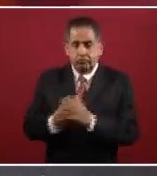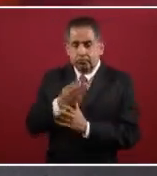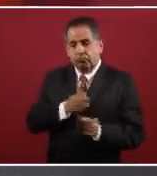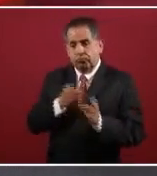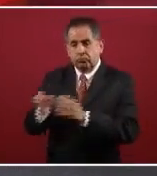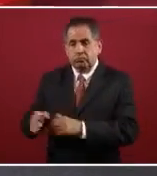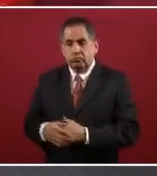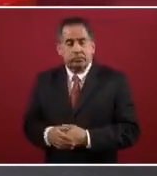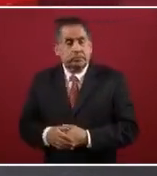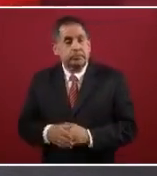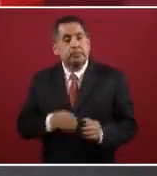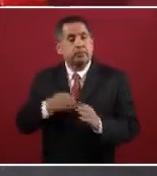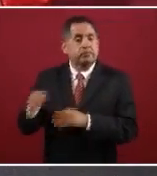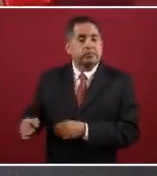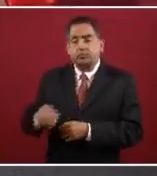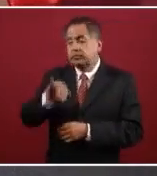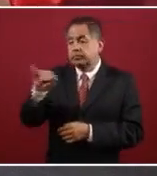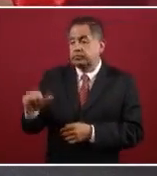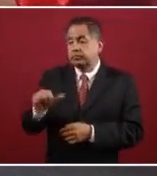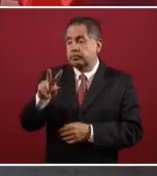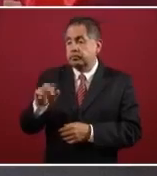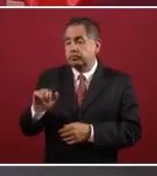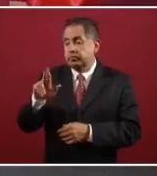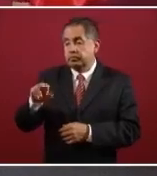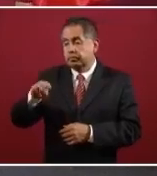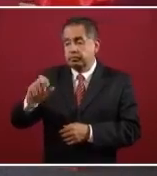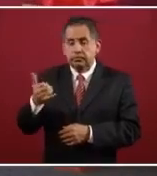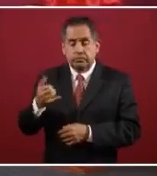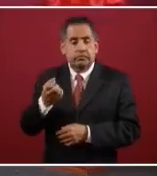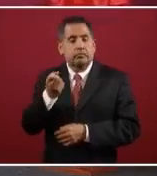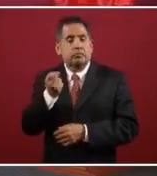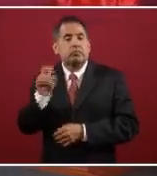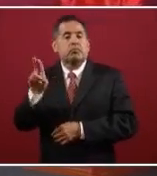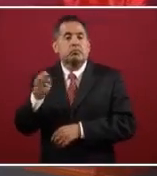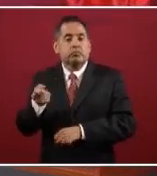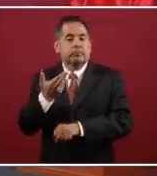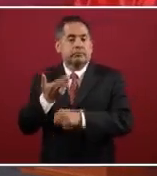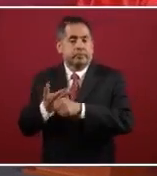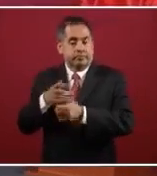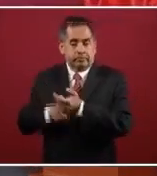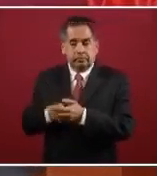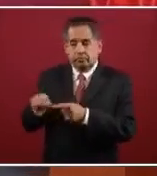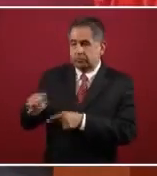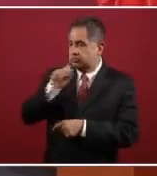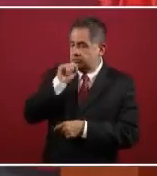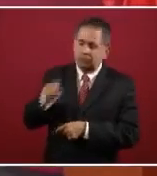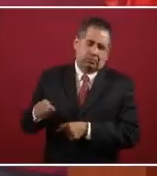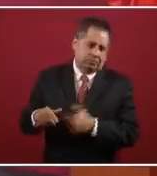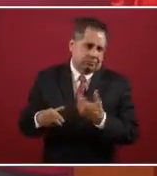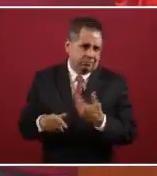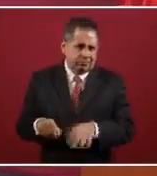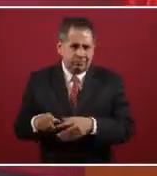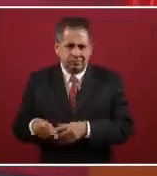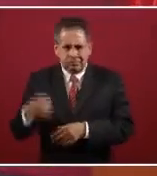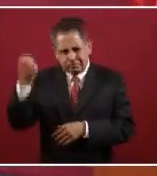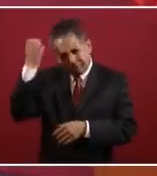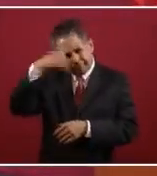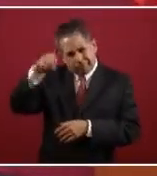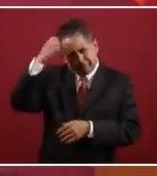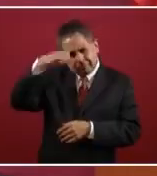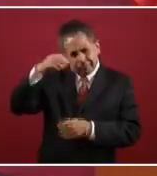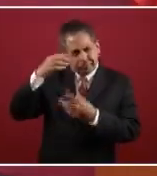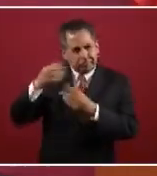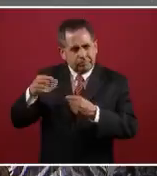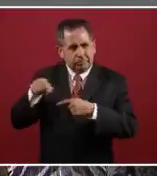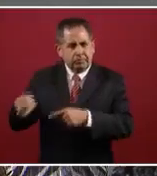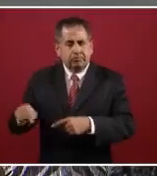Javier May es subsecretario de Bienestar, también con mucha experiencia